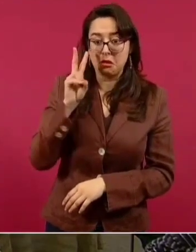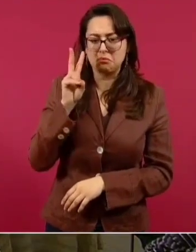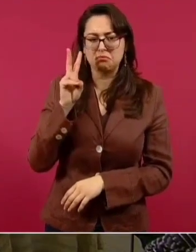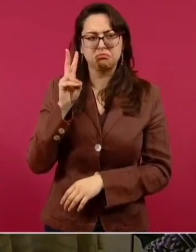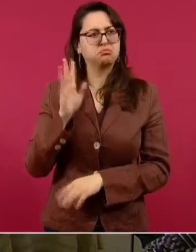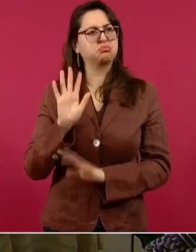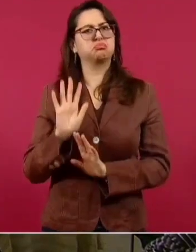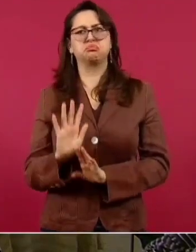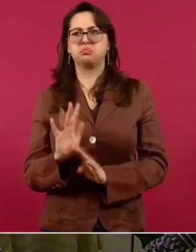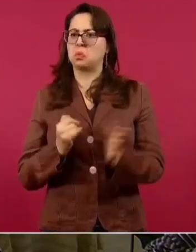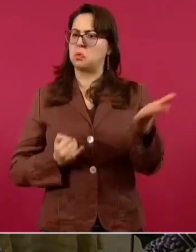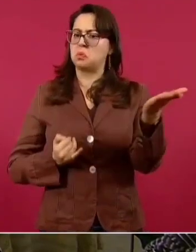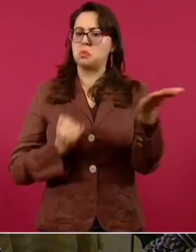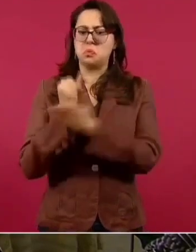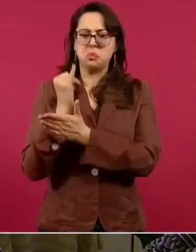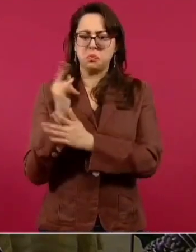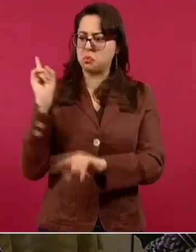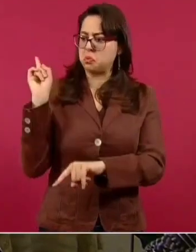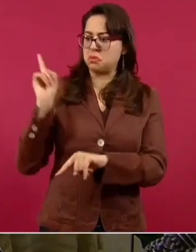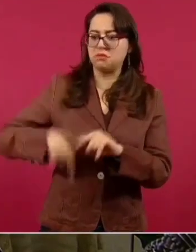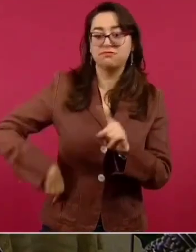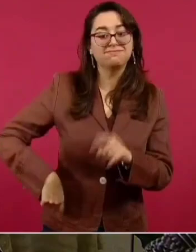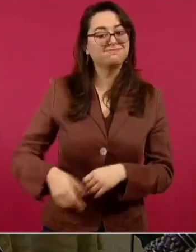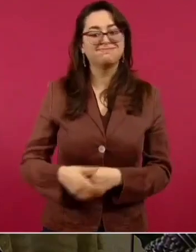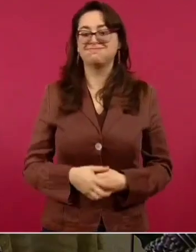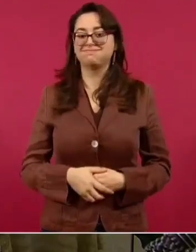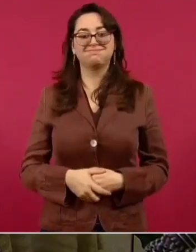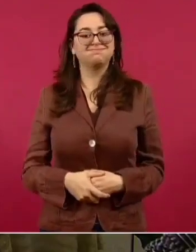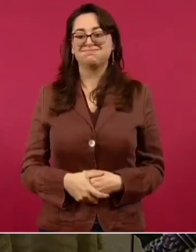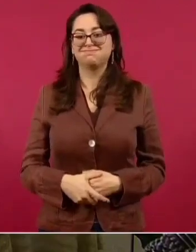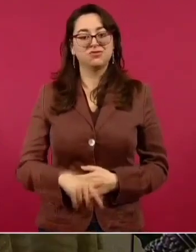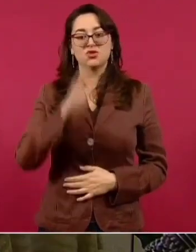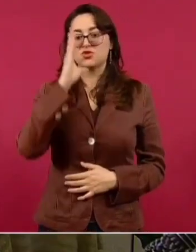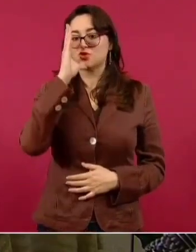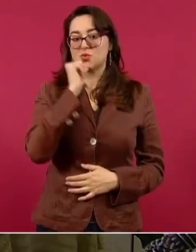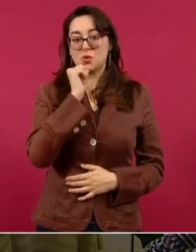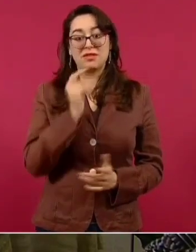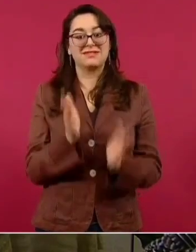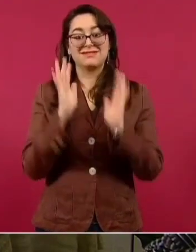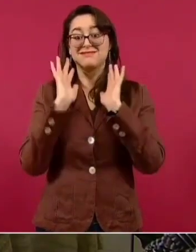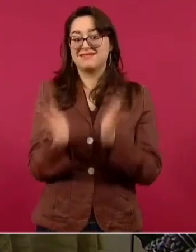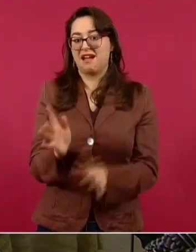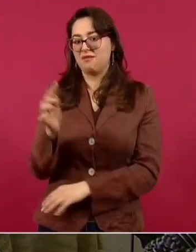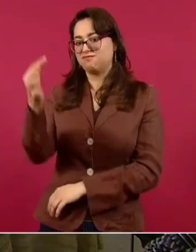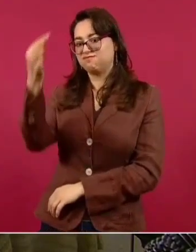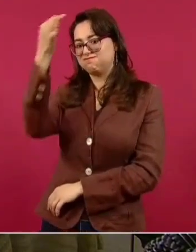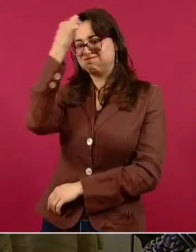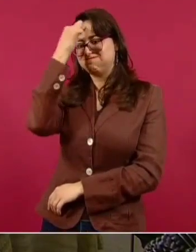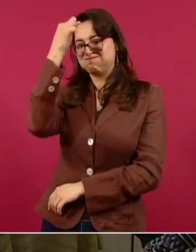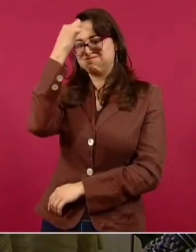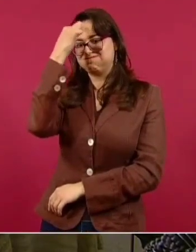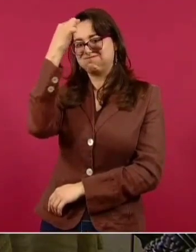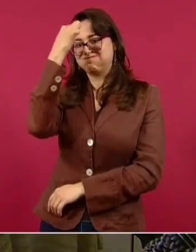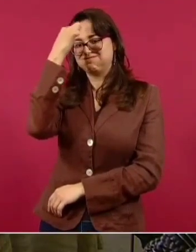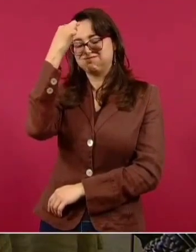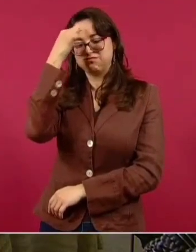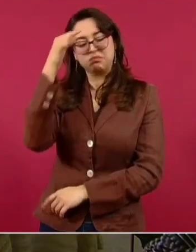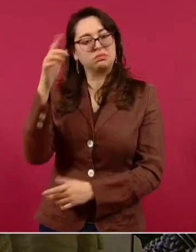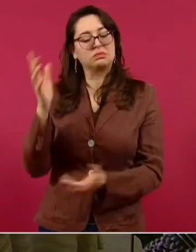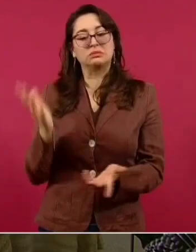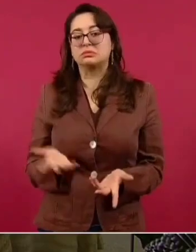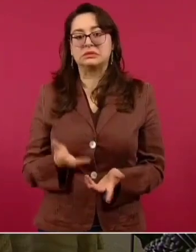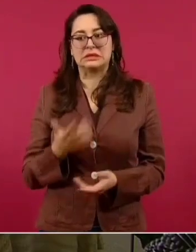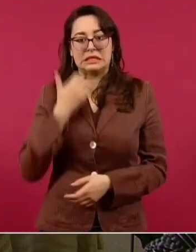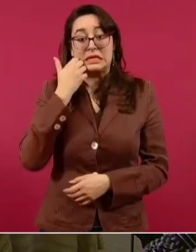qué sustancia y quién se la provee. Es una compulsión por tener la sustancia y utilizarla. Y eso es